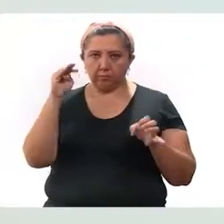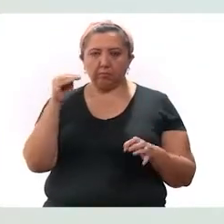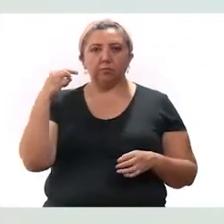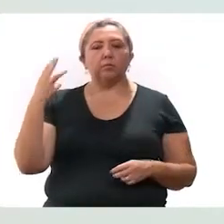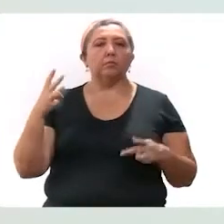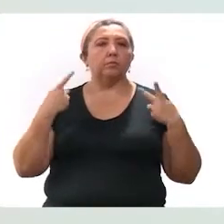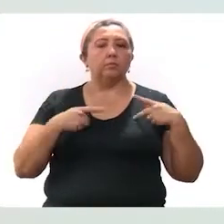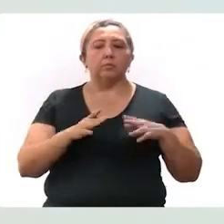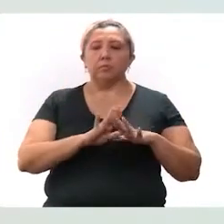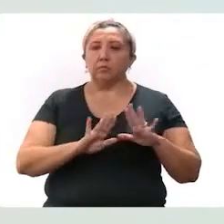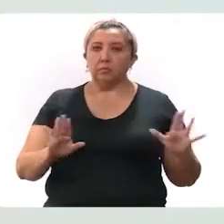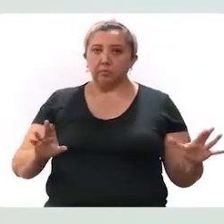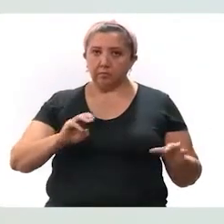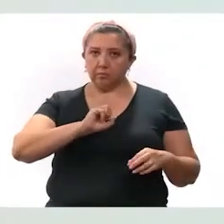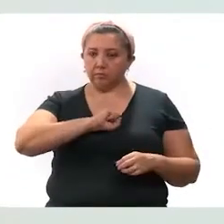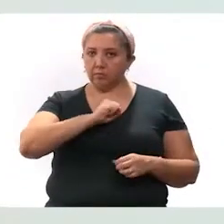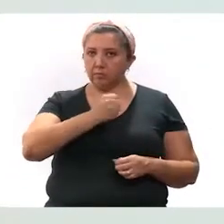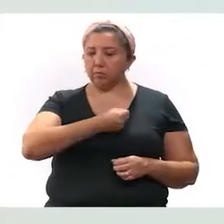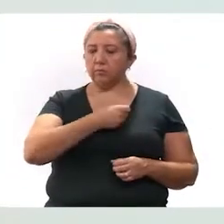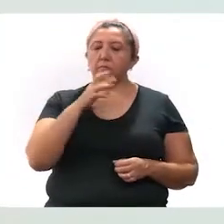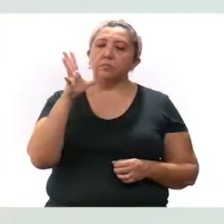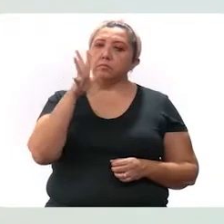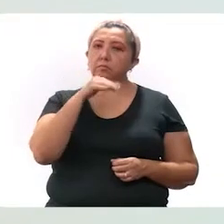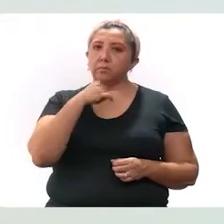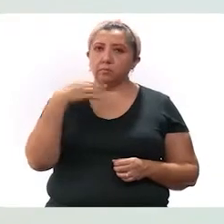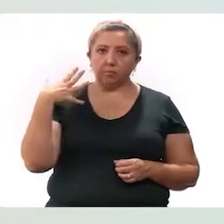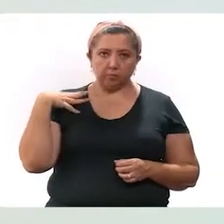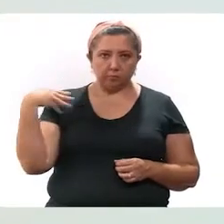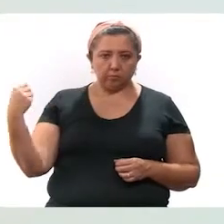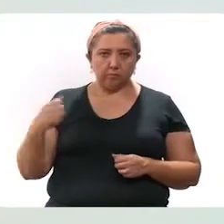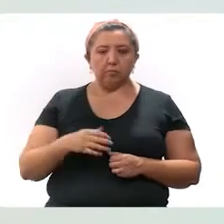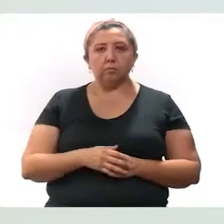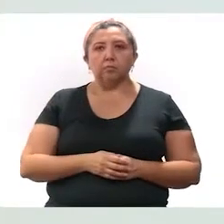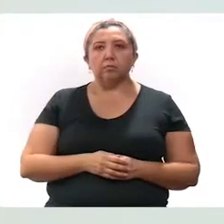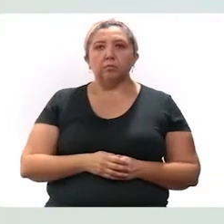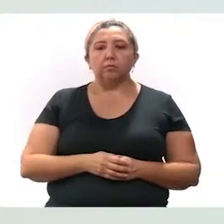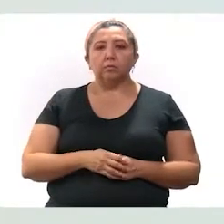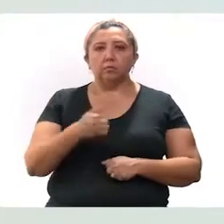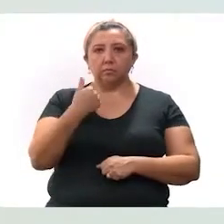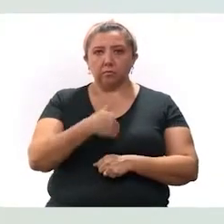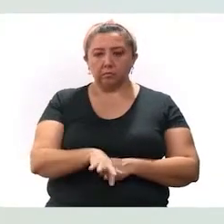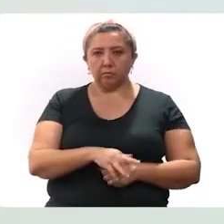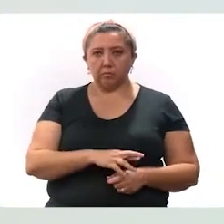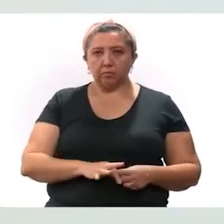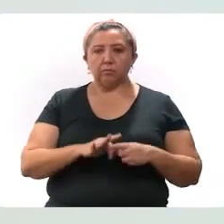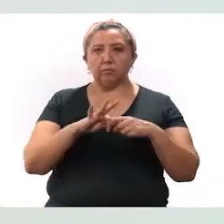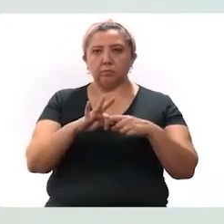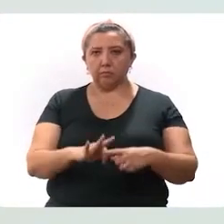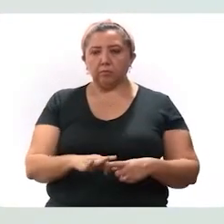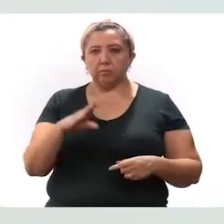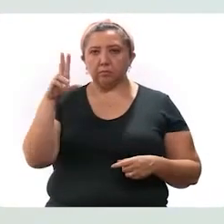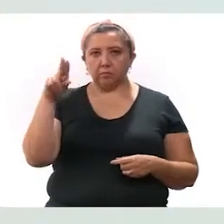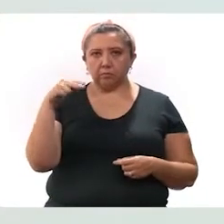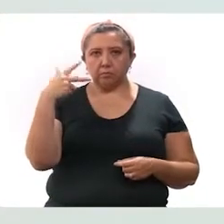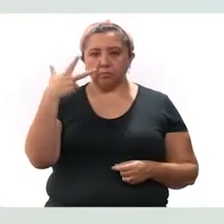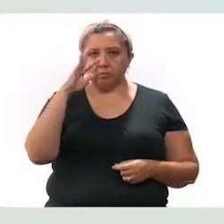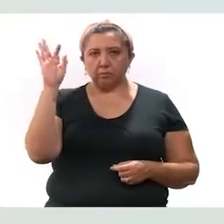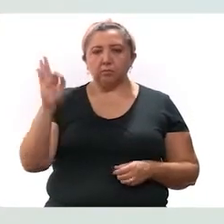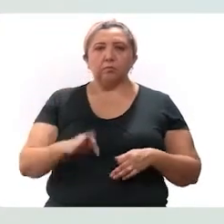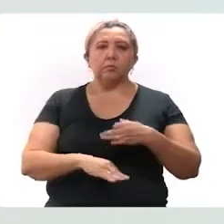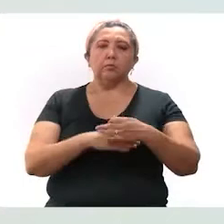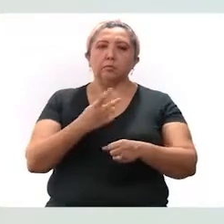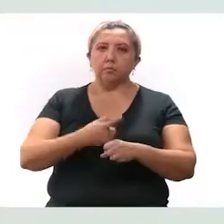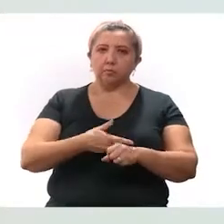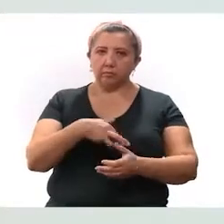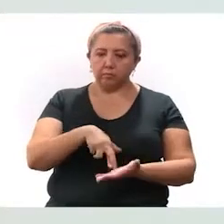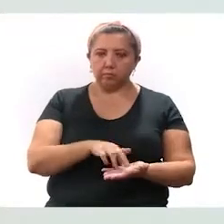94.893 pacientes ya se recuperaron. No presentan síntomas ni pueden contagiar. Esta cifra representa el 88% del